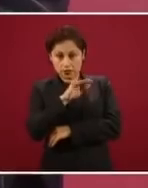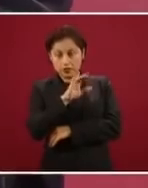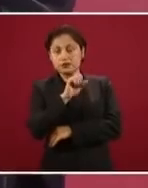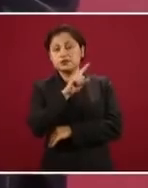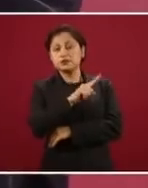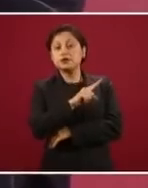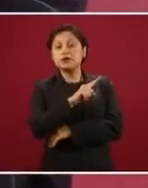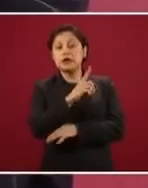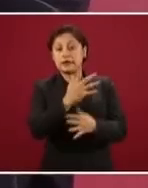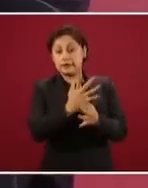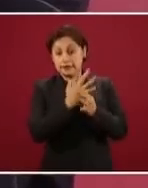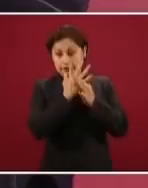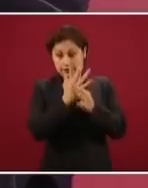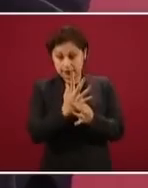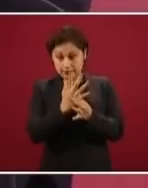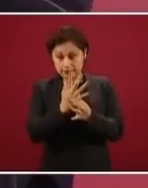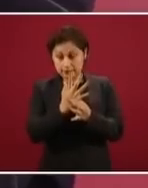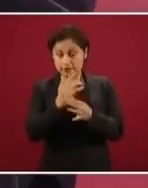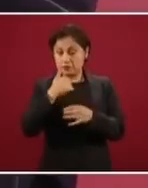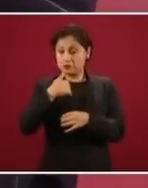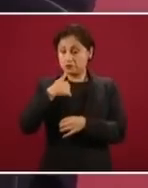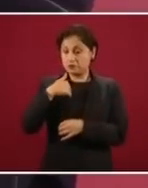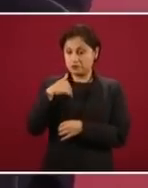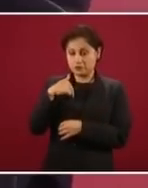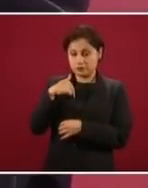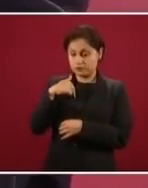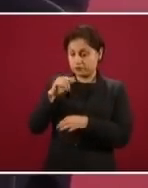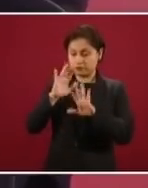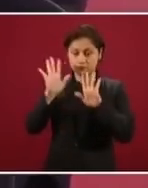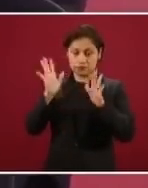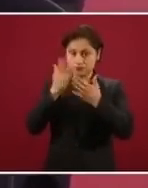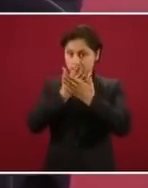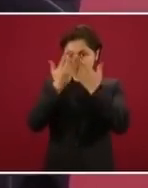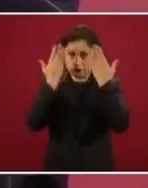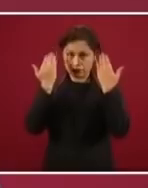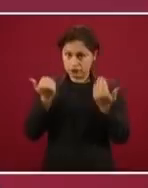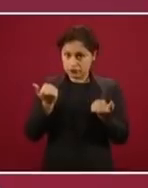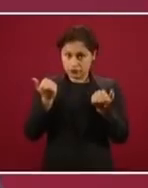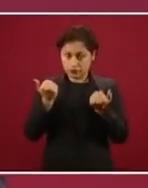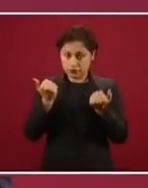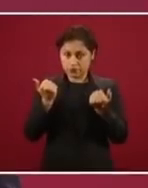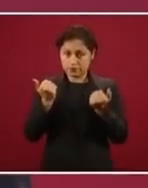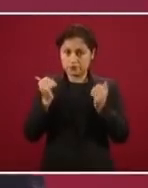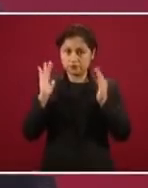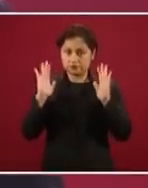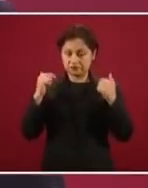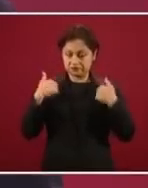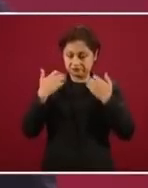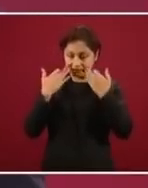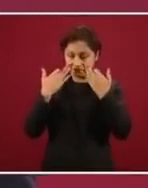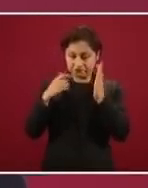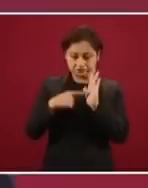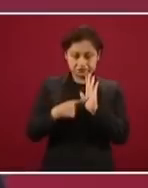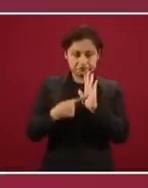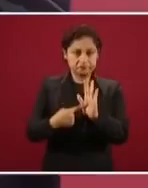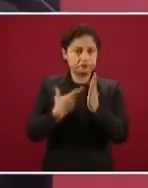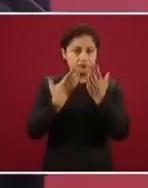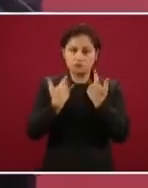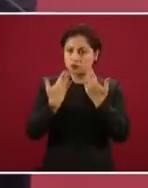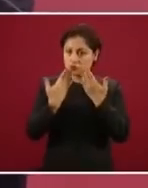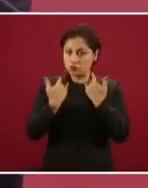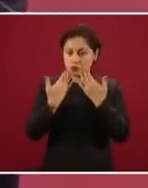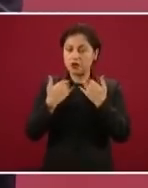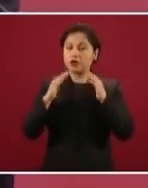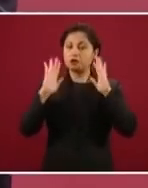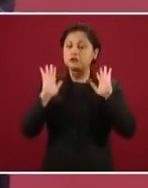tengo yo de este elementos para sostenerlo lo que existe es